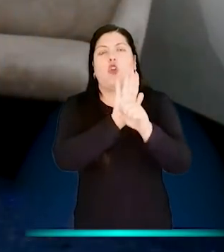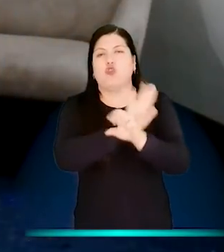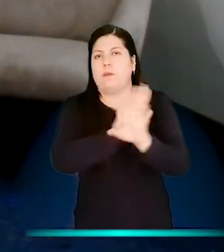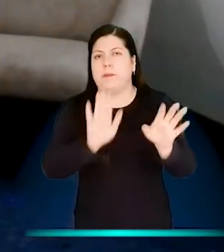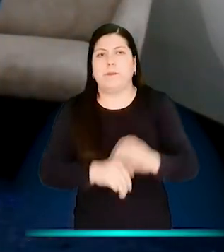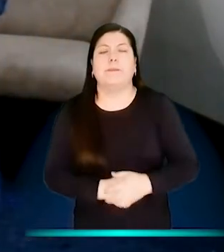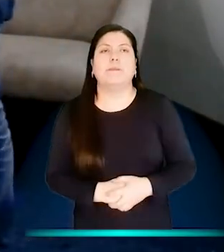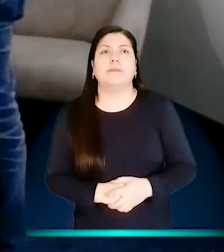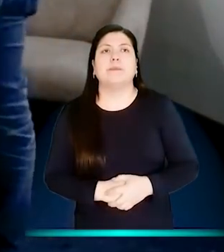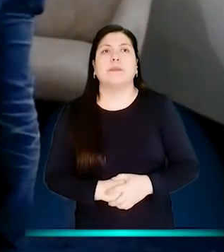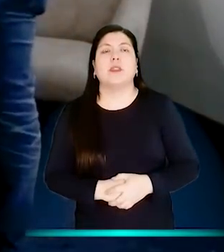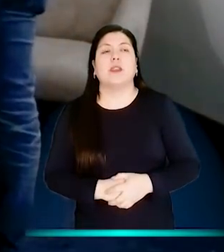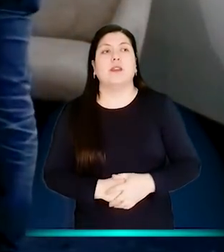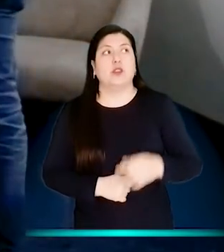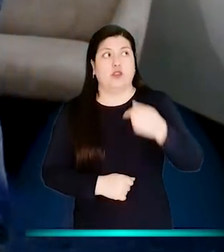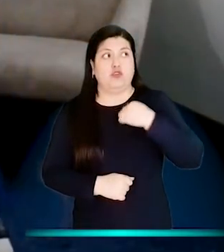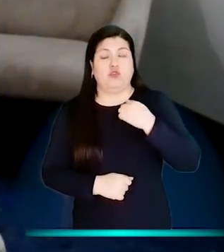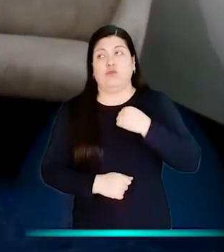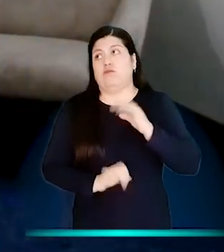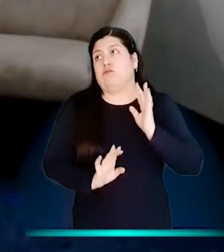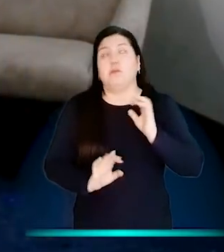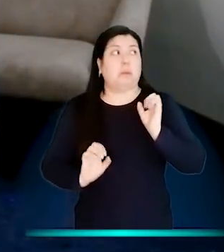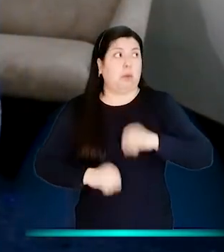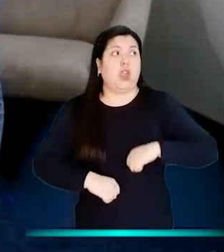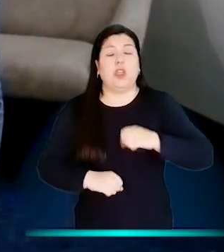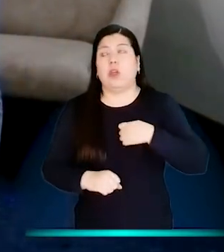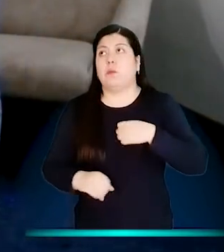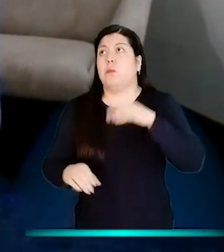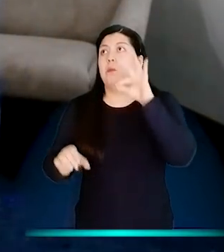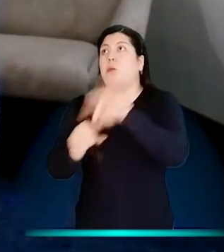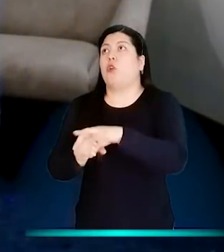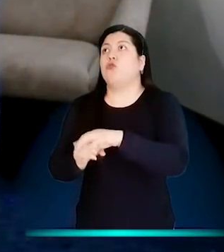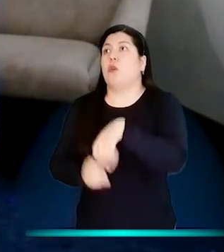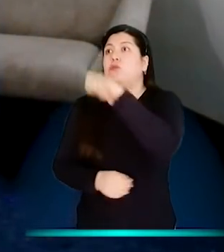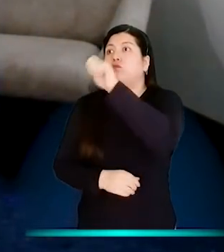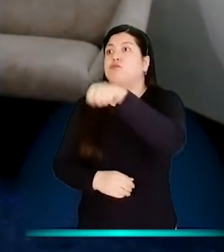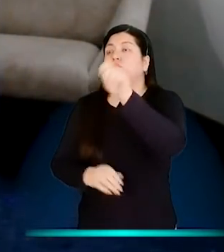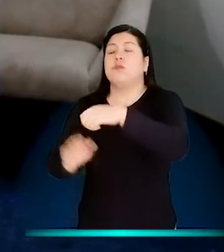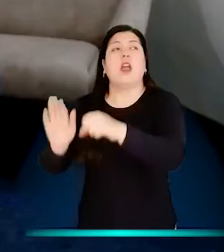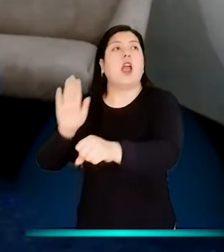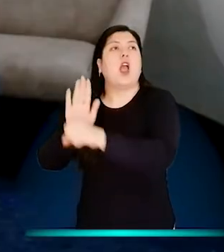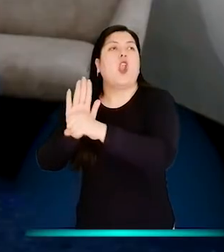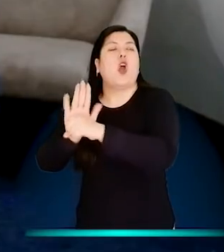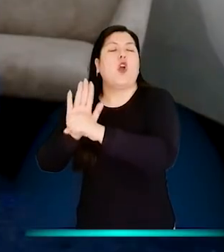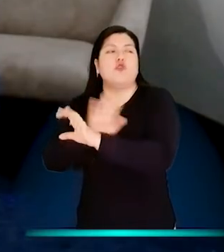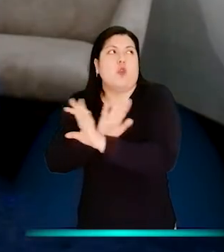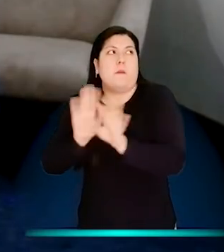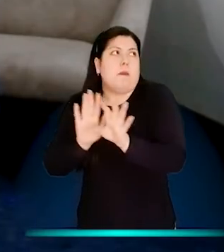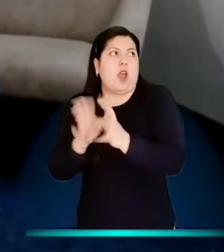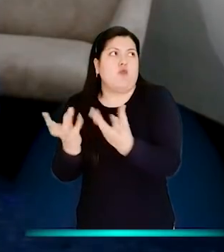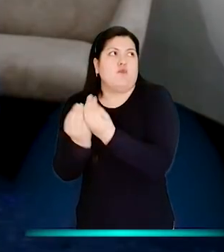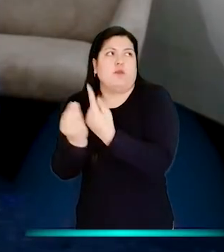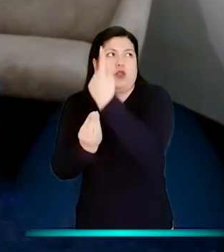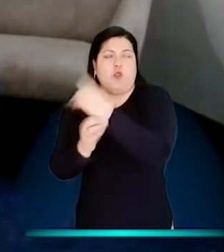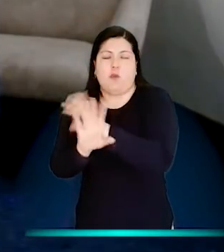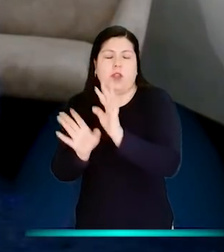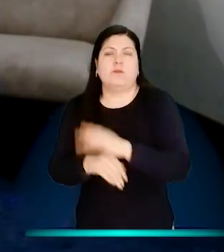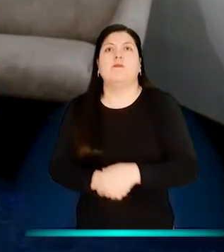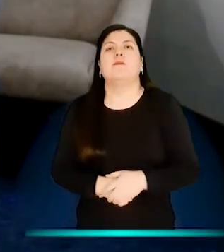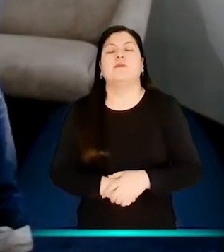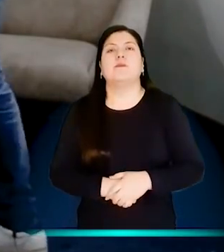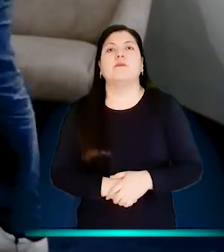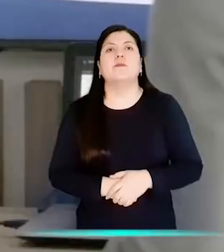candidatos. Claro. Es decir, yo puedo votar aquí solamente por un partido o movimiento de firmas o bueno. Ya en el